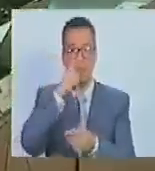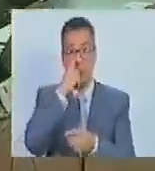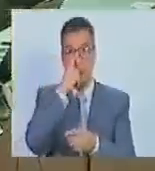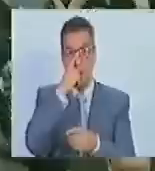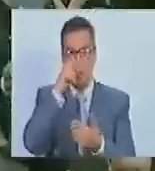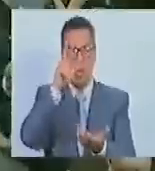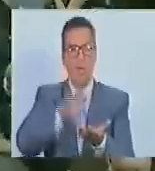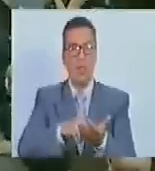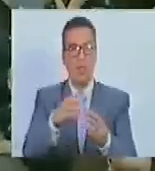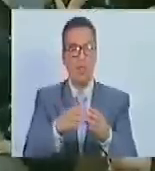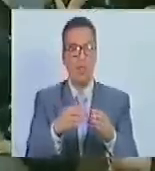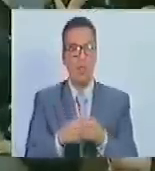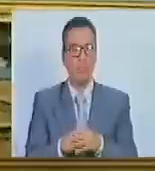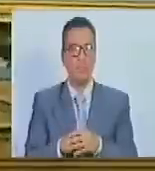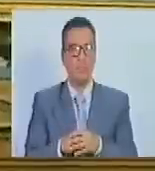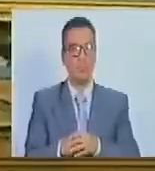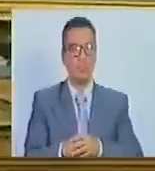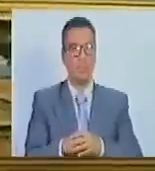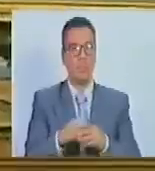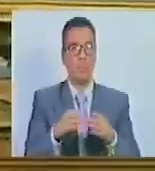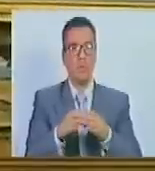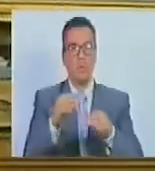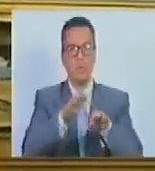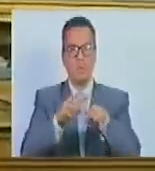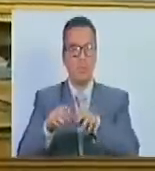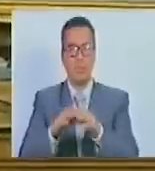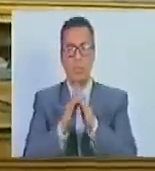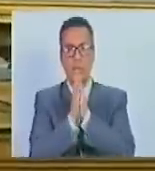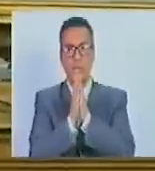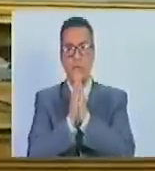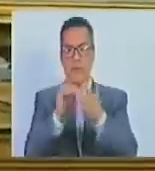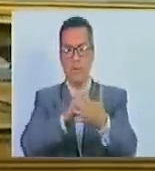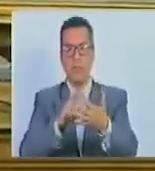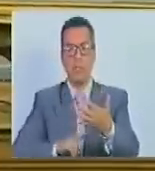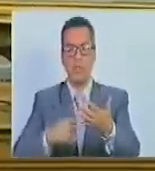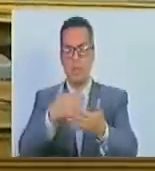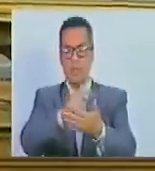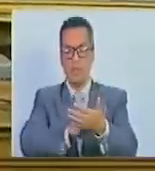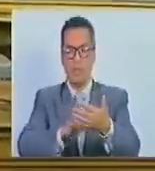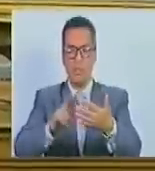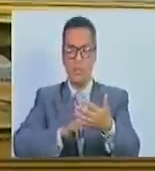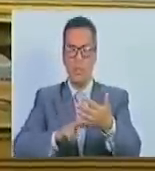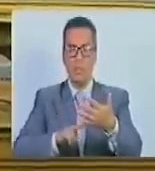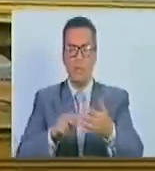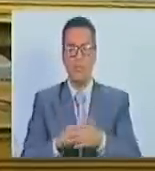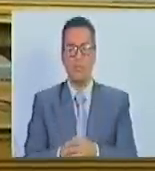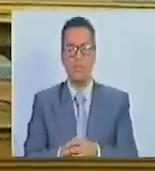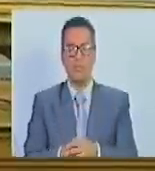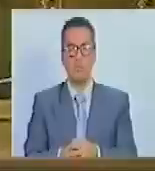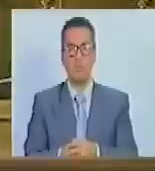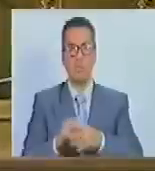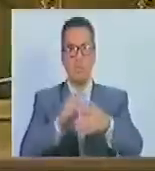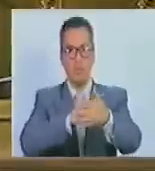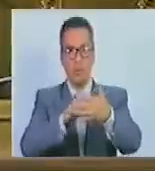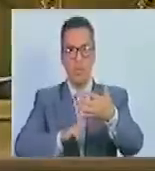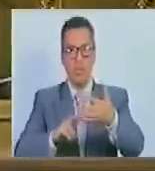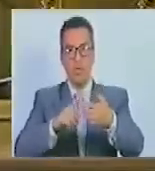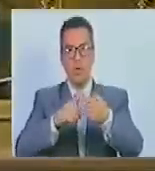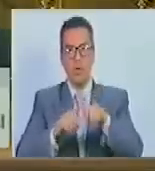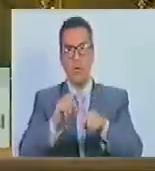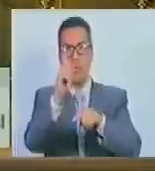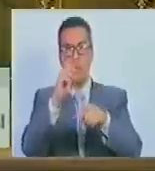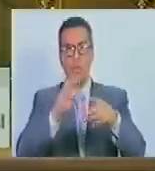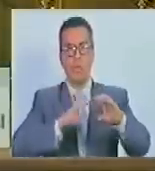el acta correspondiente. Ciudadana secretaria, sírvanse a dar lectura a la cuenta, por favor. Cuenta número